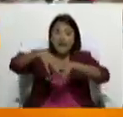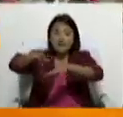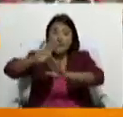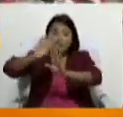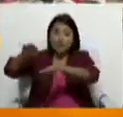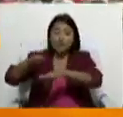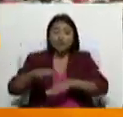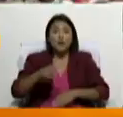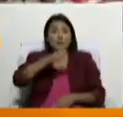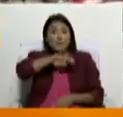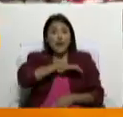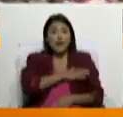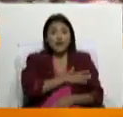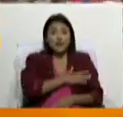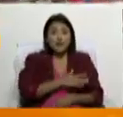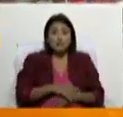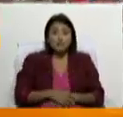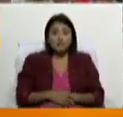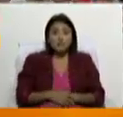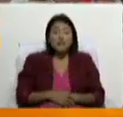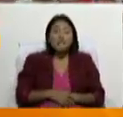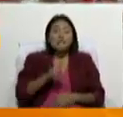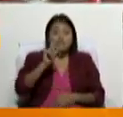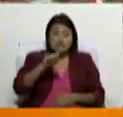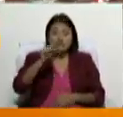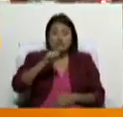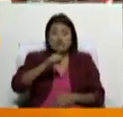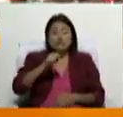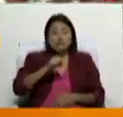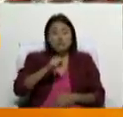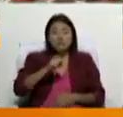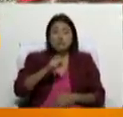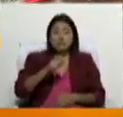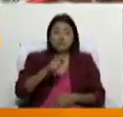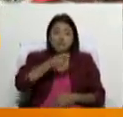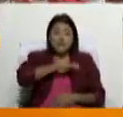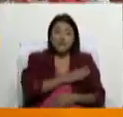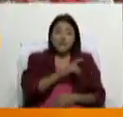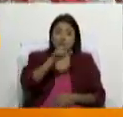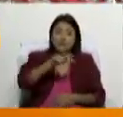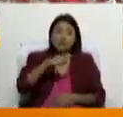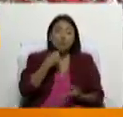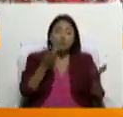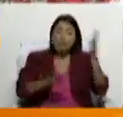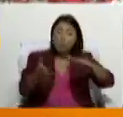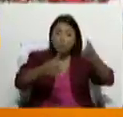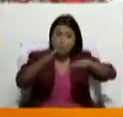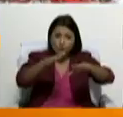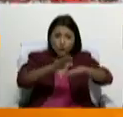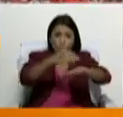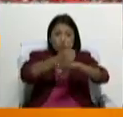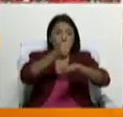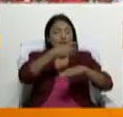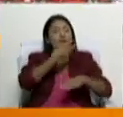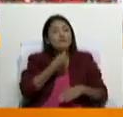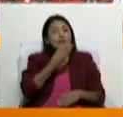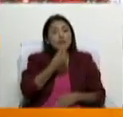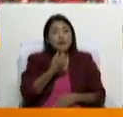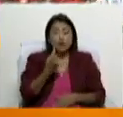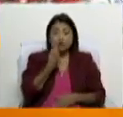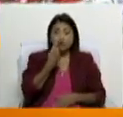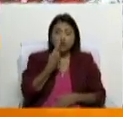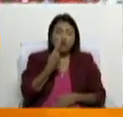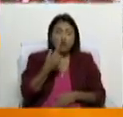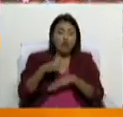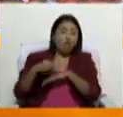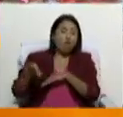sí existe un genocidio, que sí están asesinando al pueblo de Palestina y que Palestina no está solo, que cuenta con los hombres y